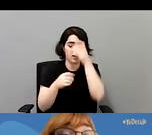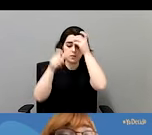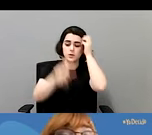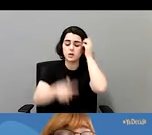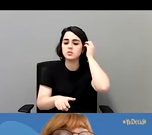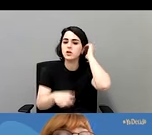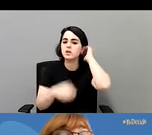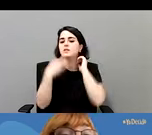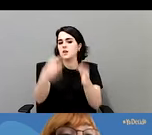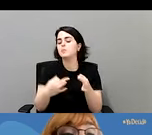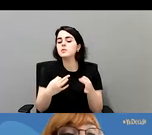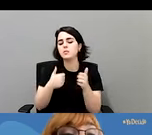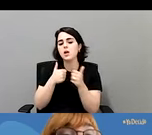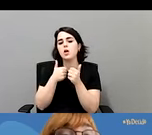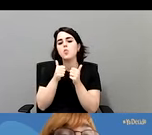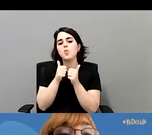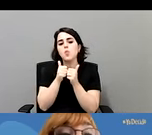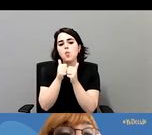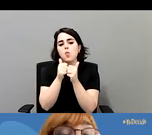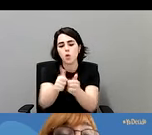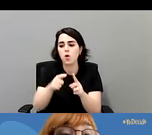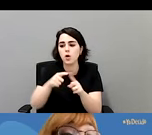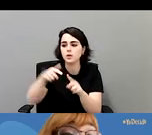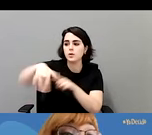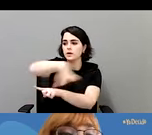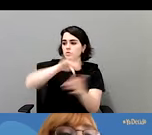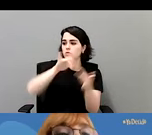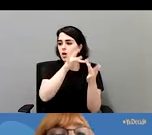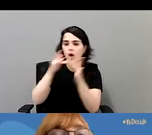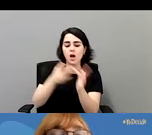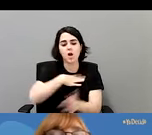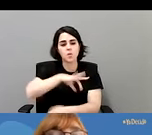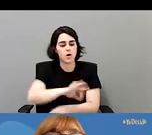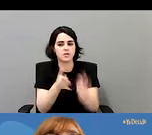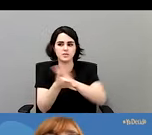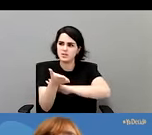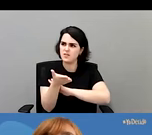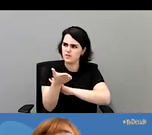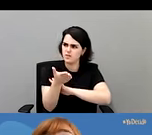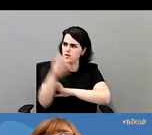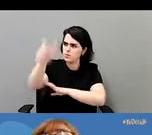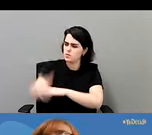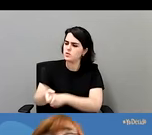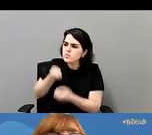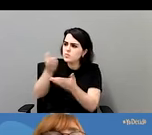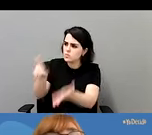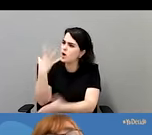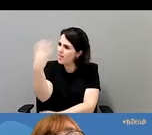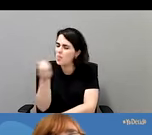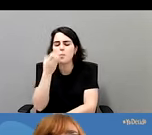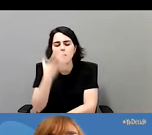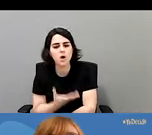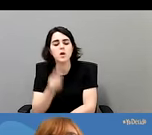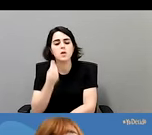les acompañe para garantizar la interacción con el entorno, que se pueda comprender lo que esa persona está diciendo. Y sin lugar a dudas,